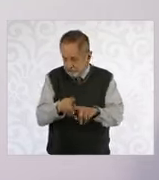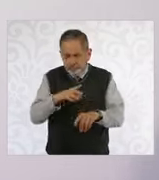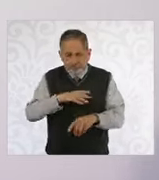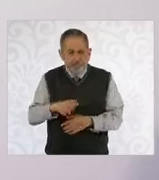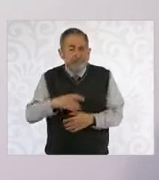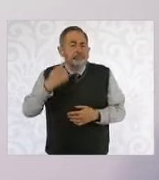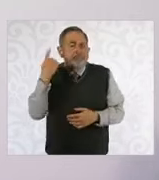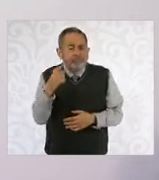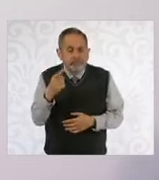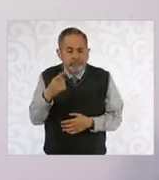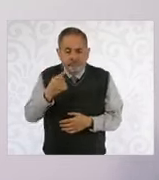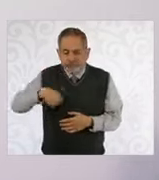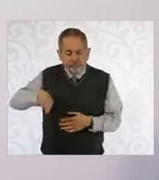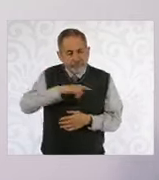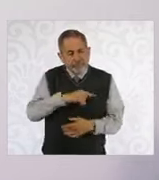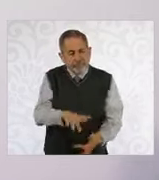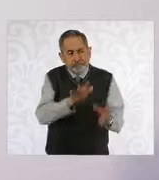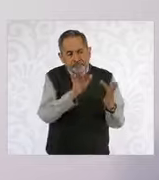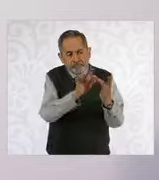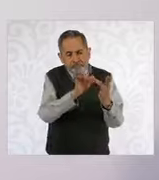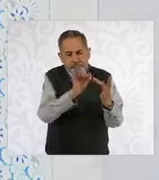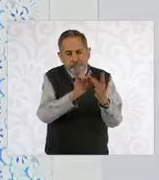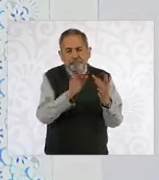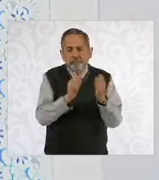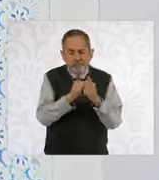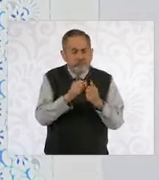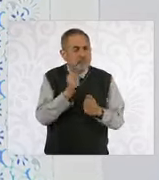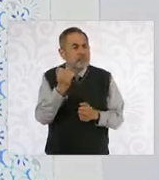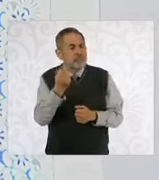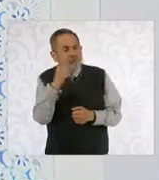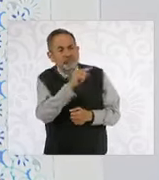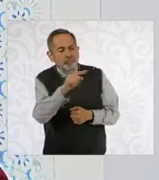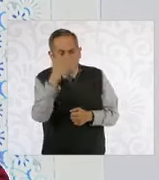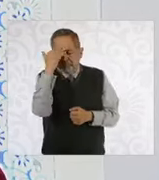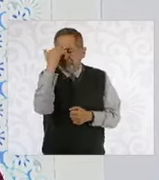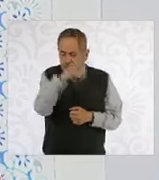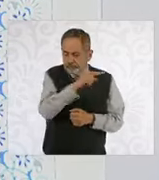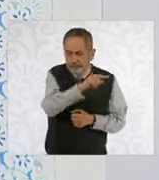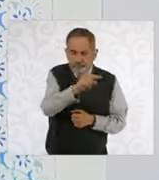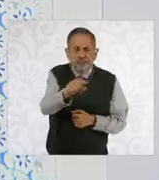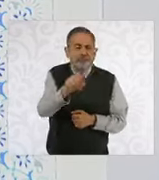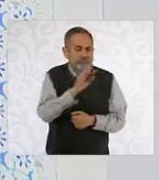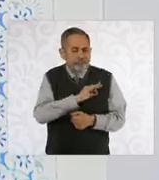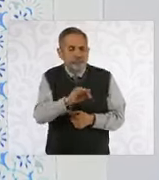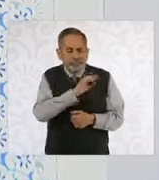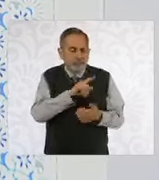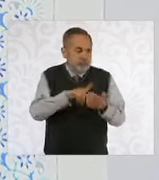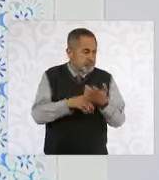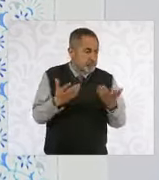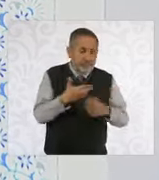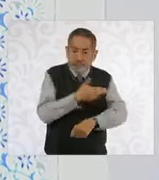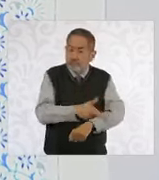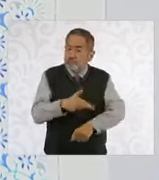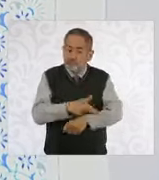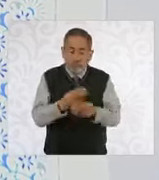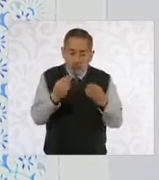para que podamos entrar en contacto con algunos de ellos que sabemos que están haciendo